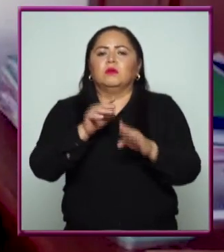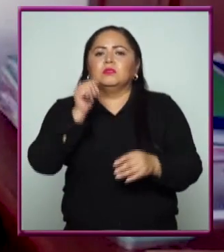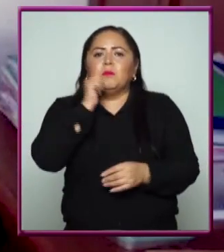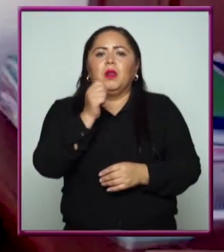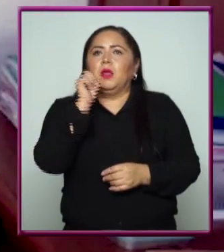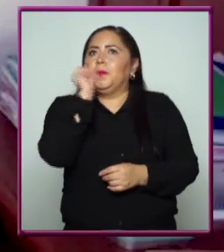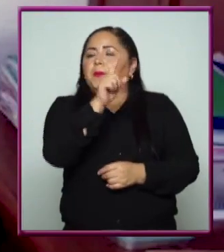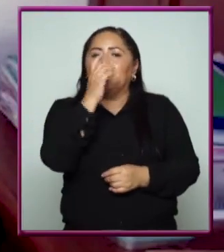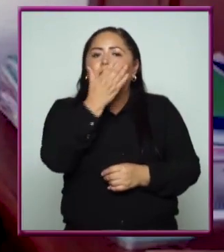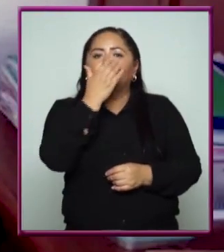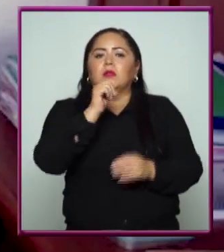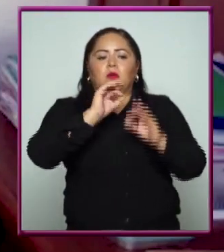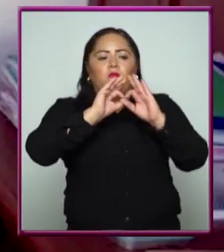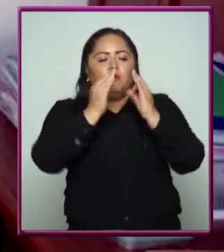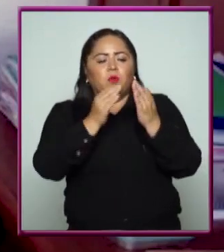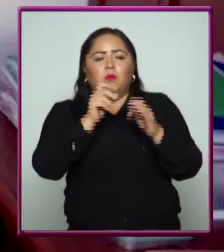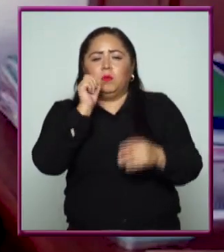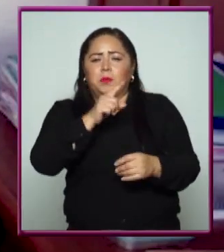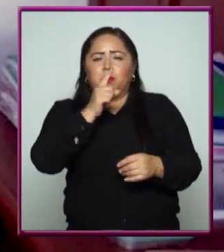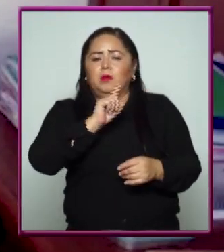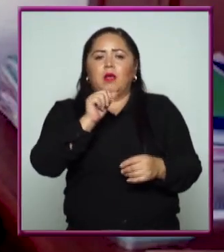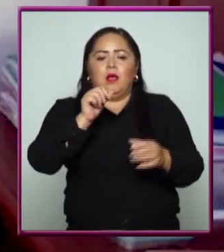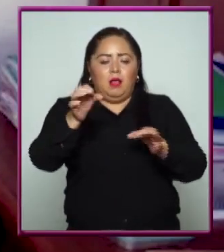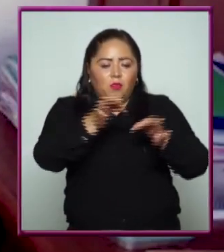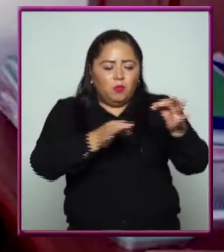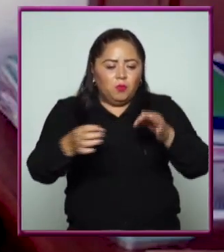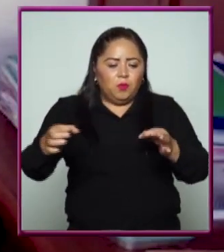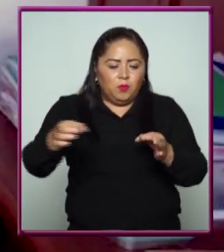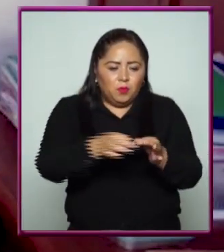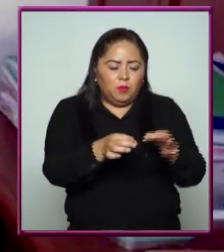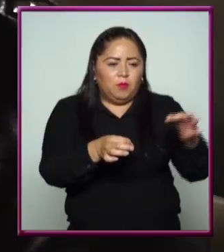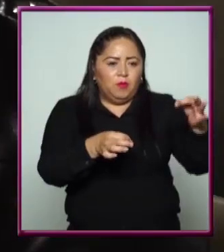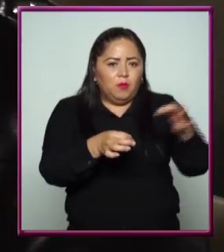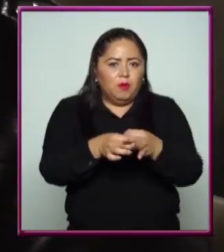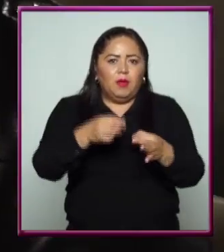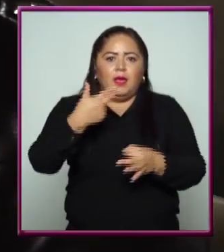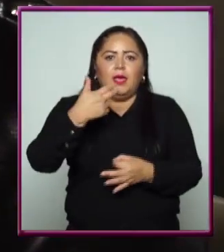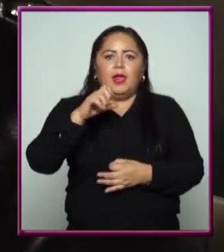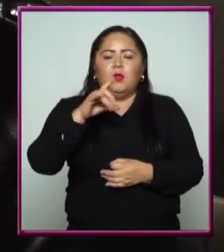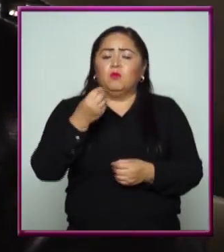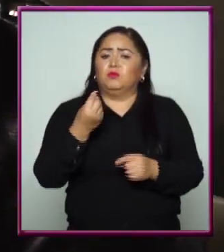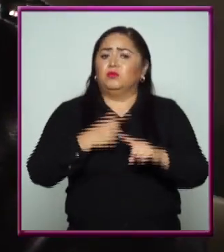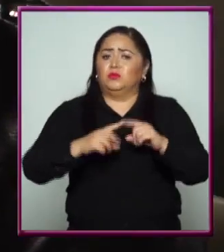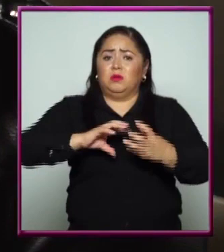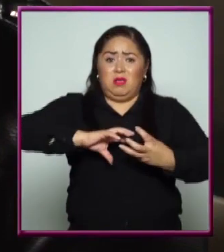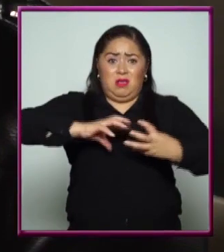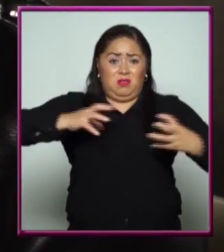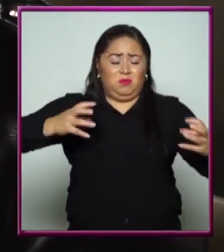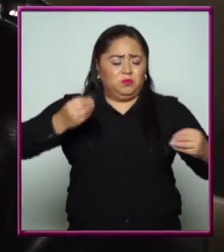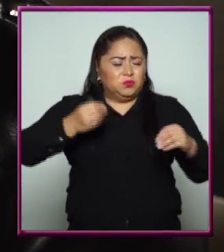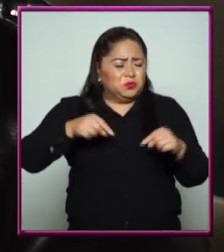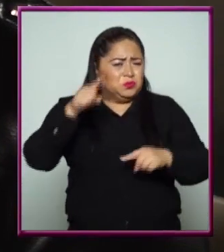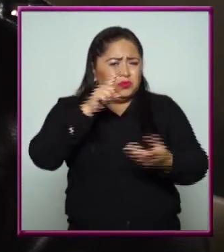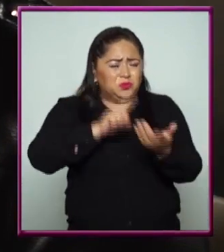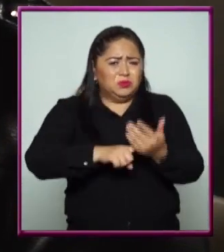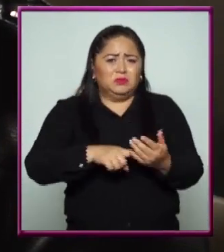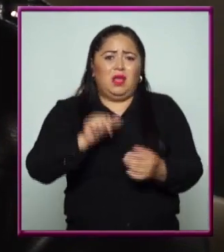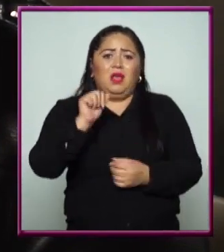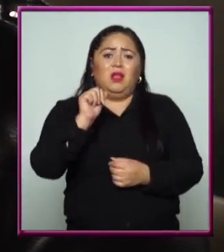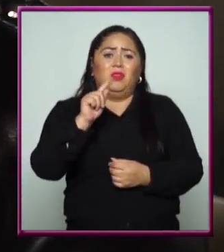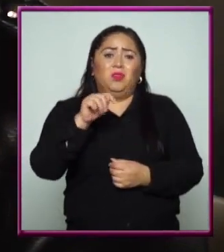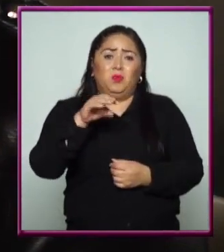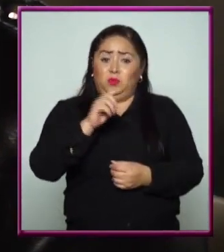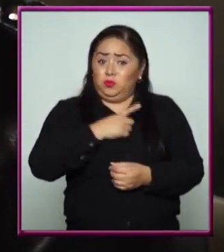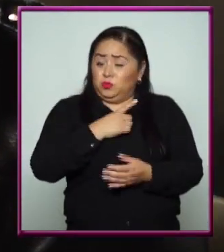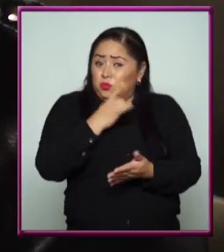está activamente formando átomos de helio, ¿sí? Pero no necesariamente está